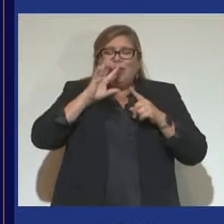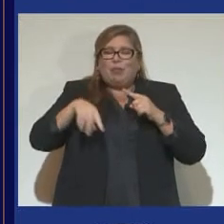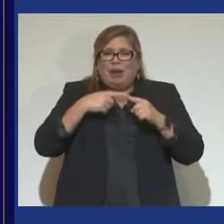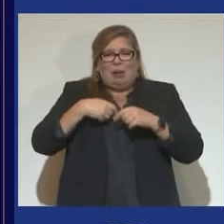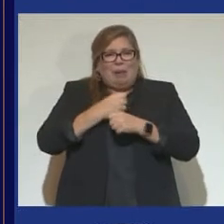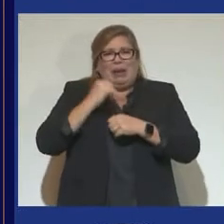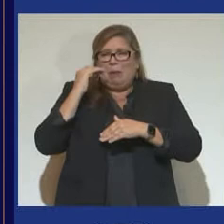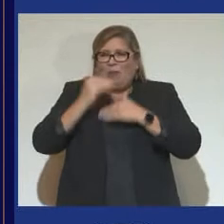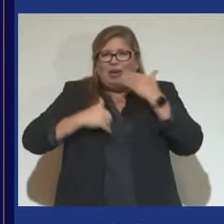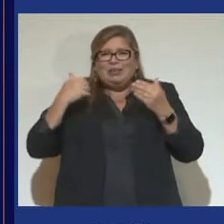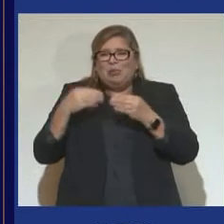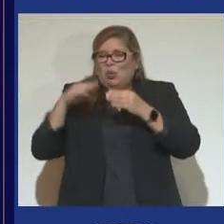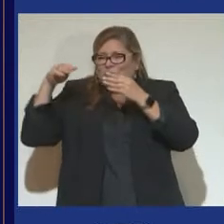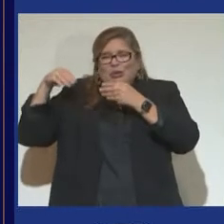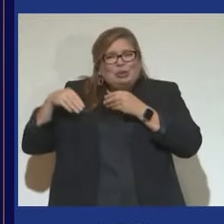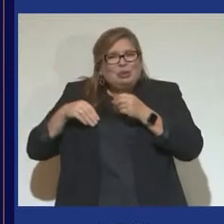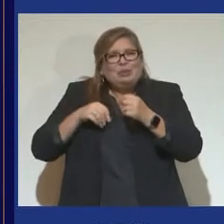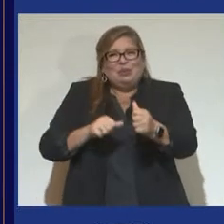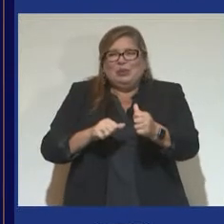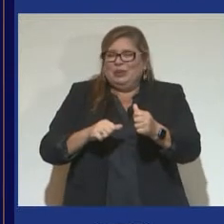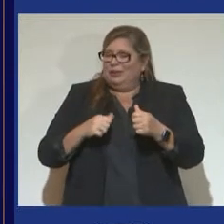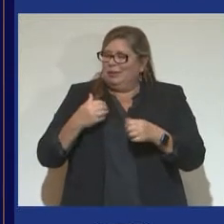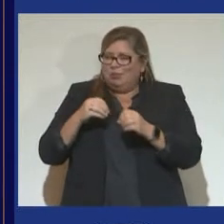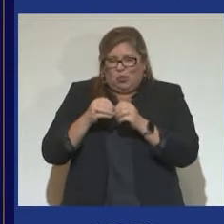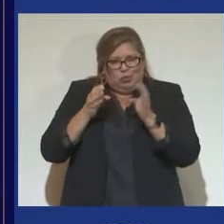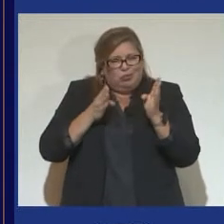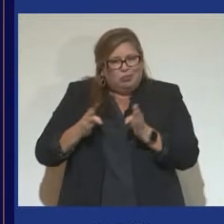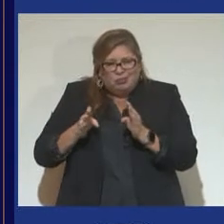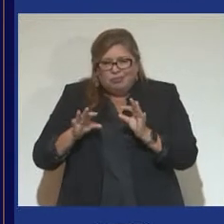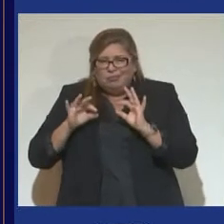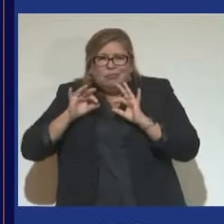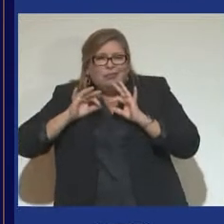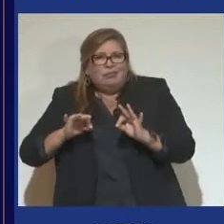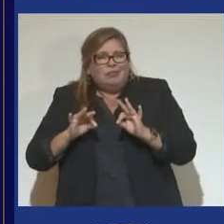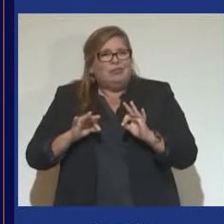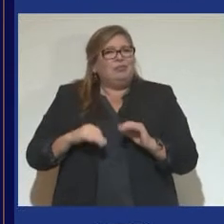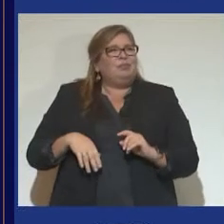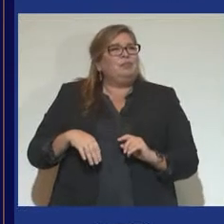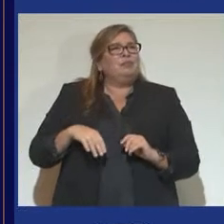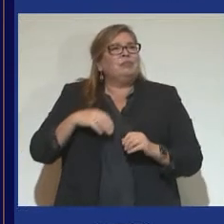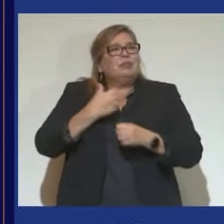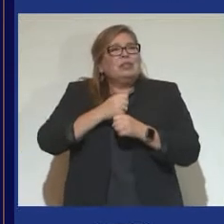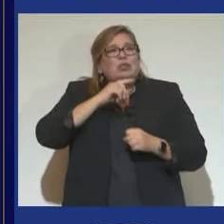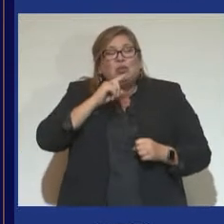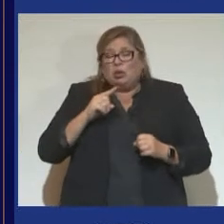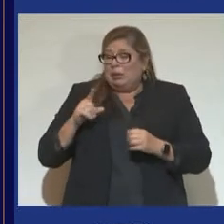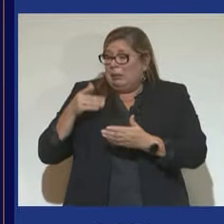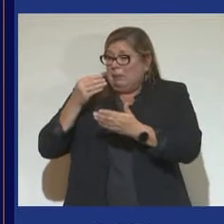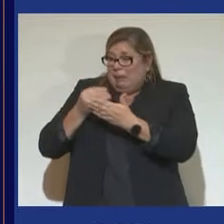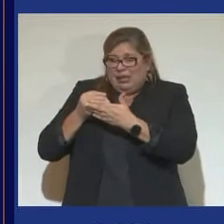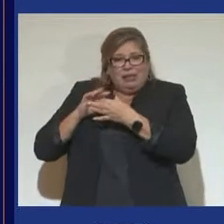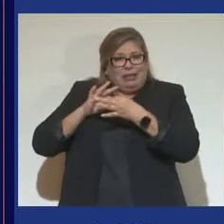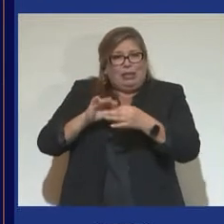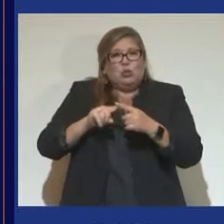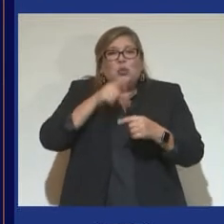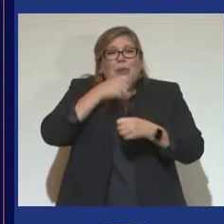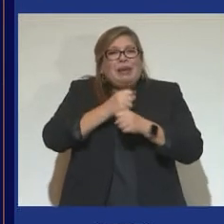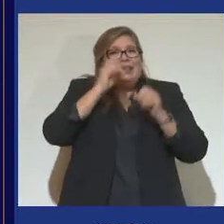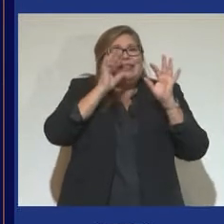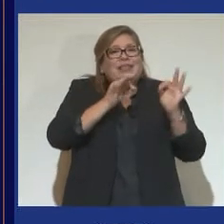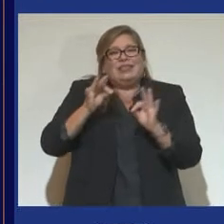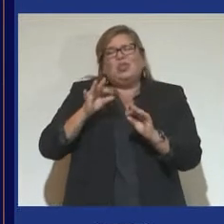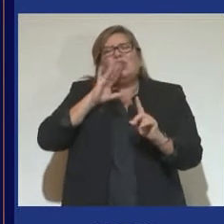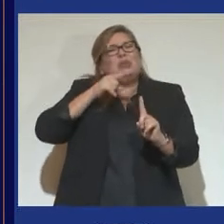medidas y de evaluaciones para reorganizar el valor del tiempo y del dinero la toma de decisiones